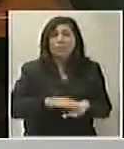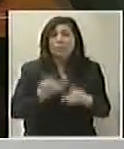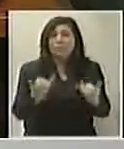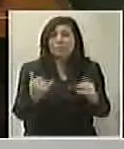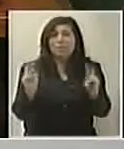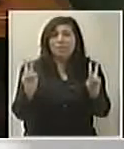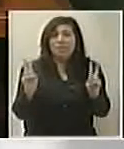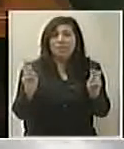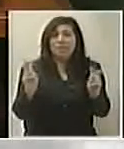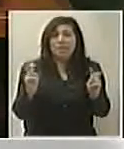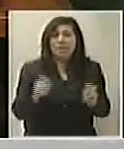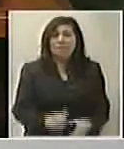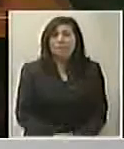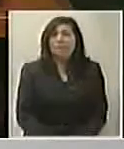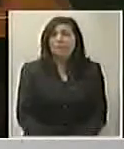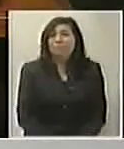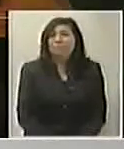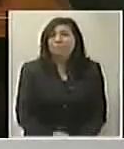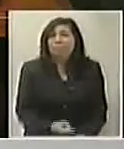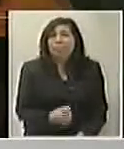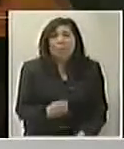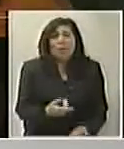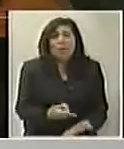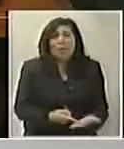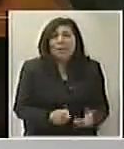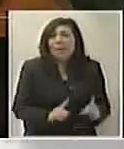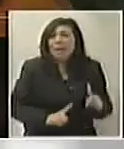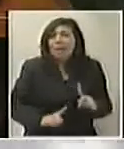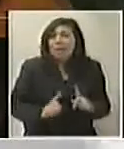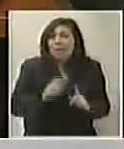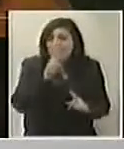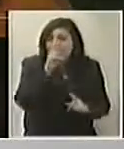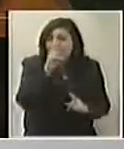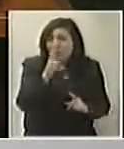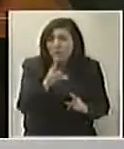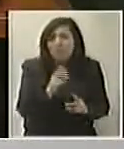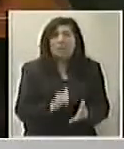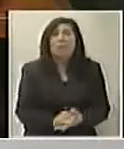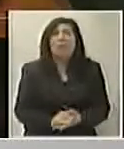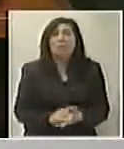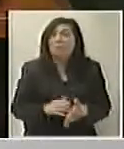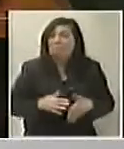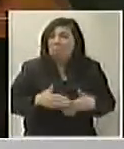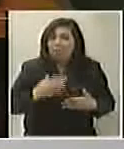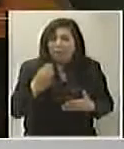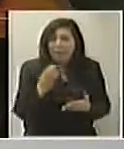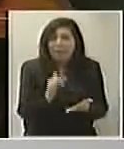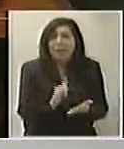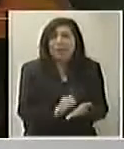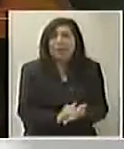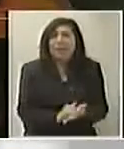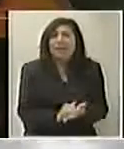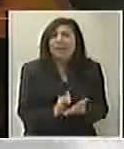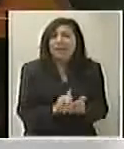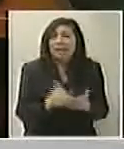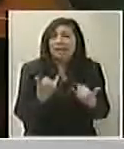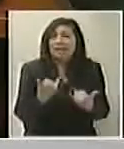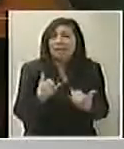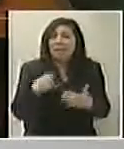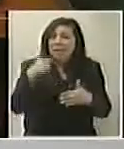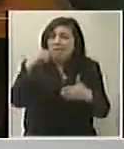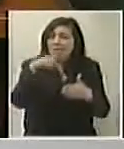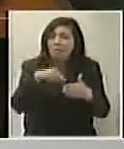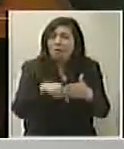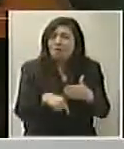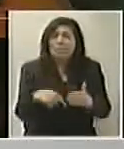tema. ¿O es que acaso alguno de los peruanos puede creer que este